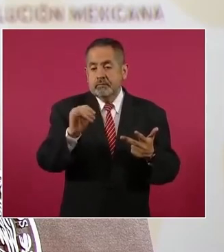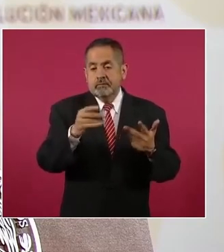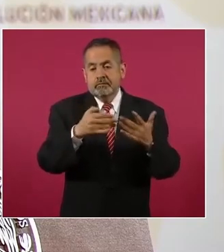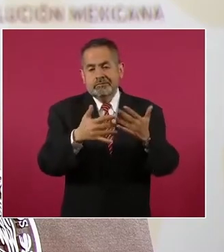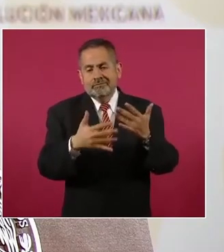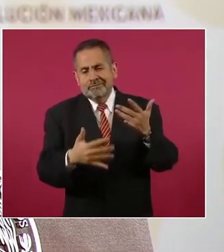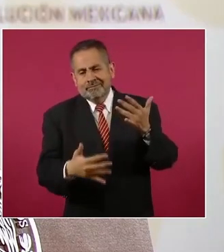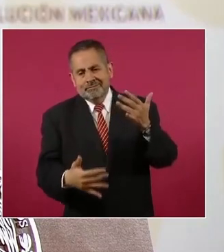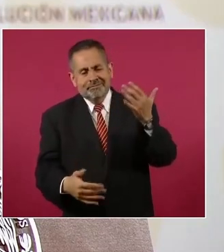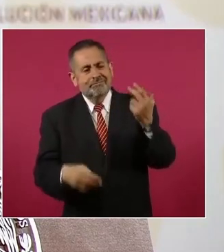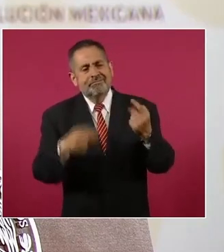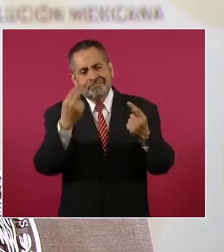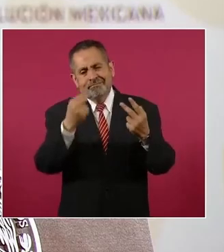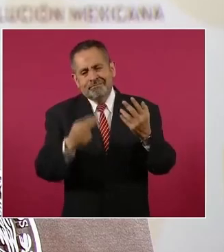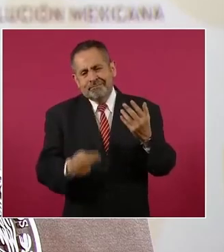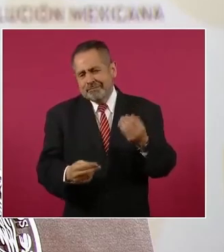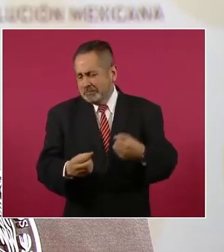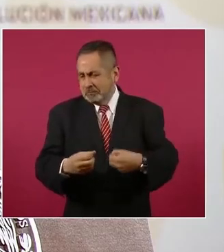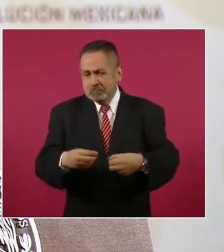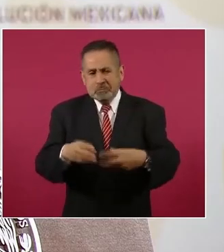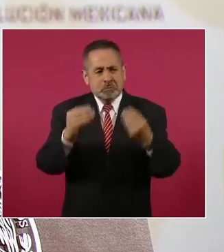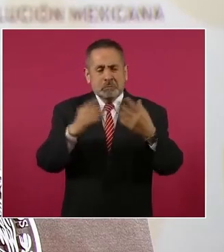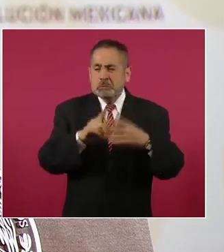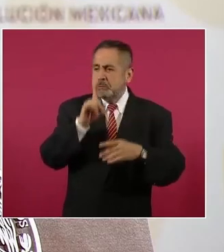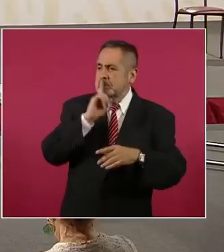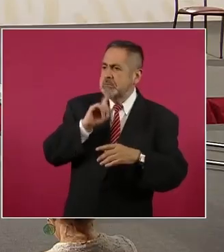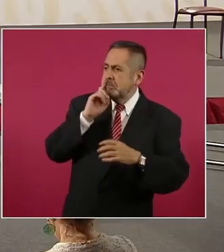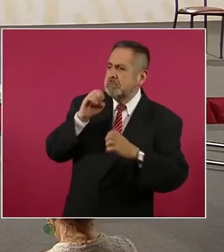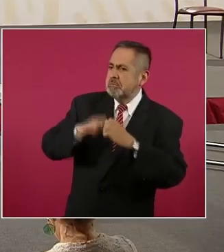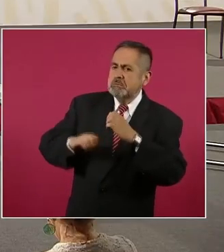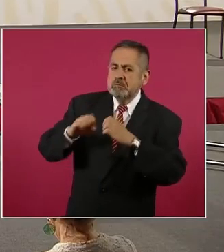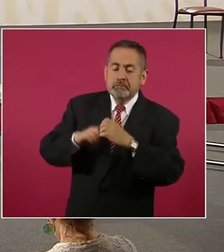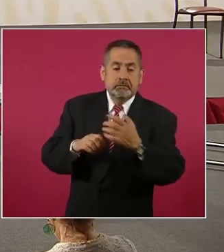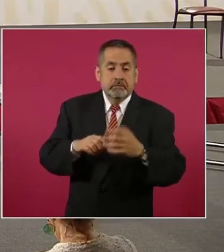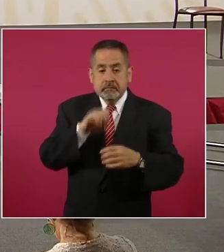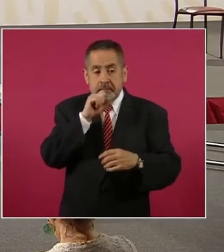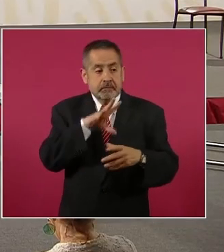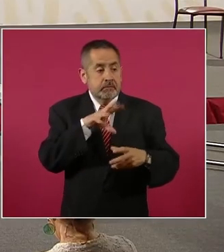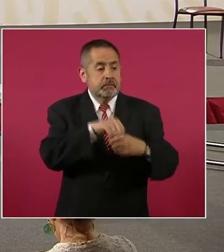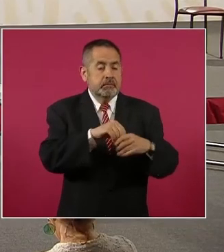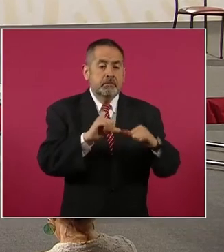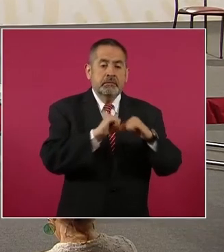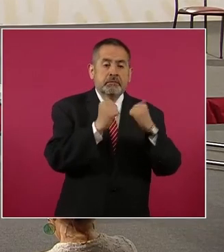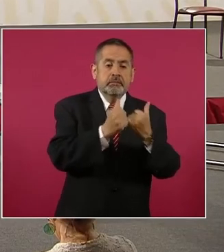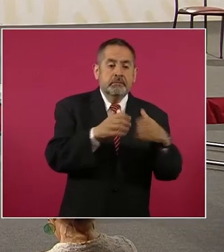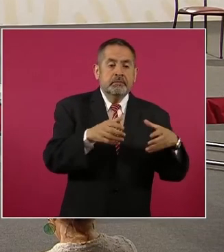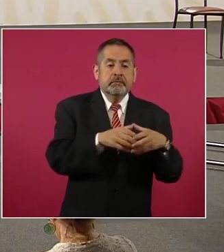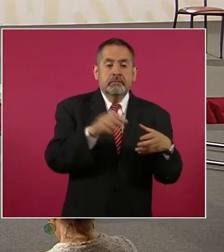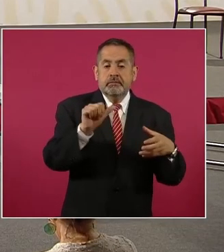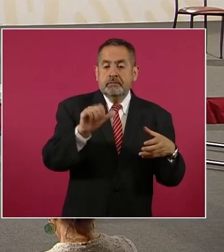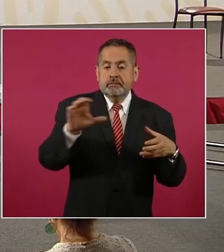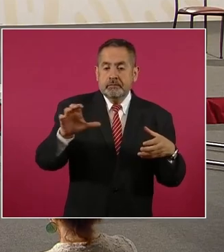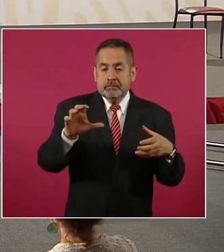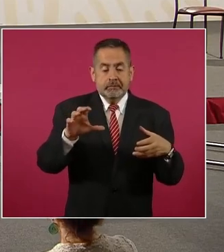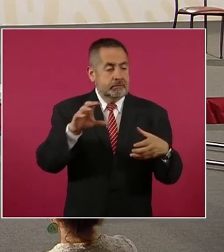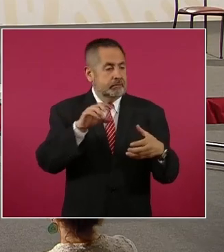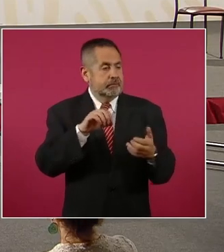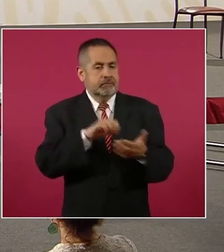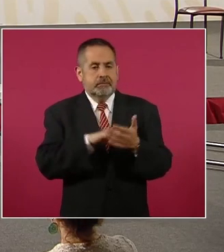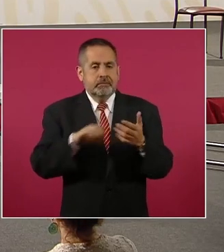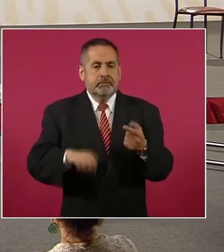algunos. Además, participan asociaciones de la sociedad civil